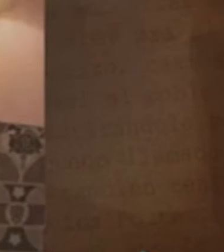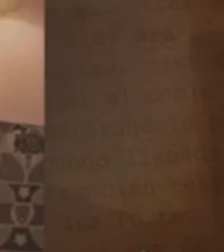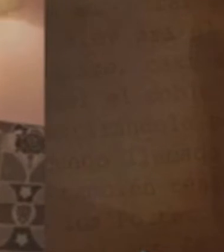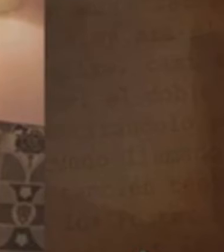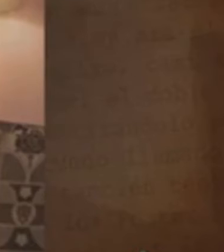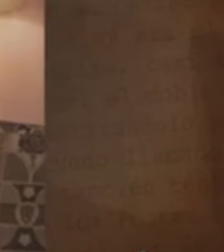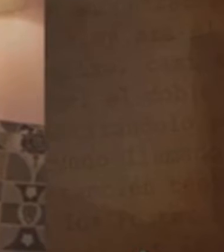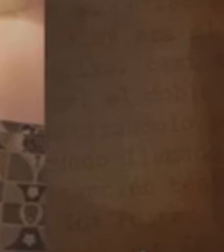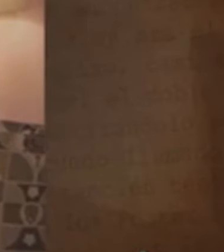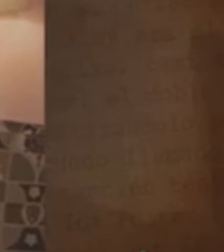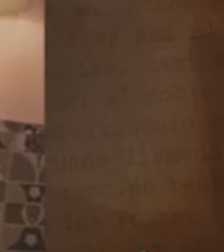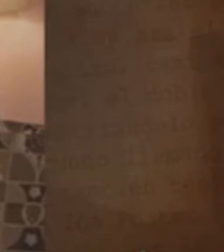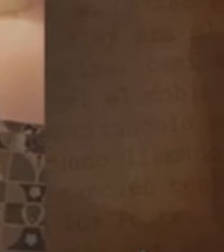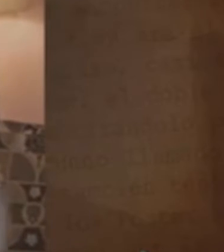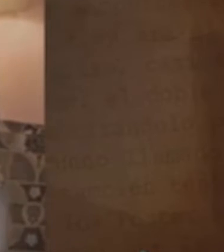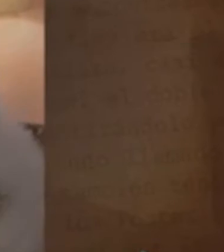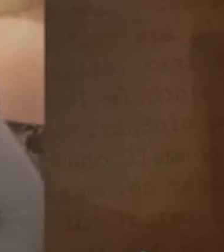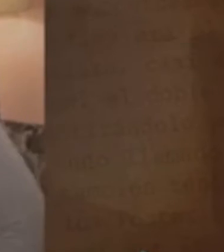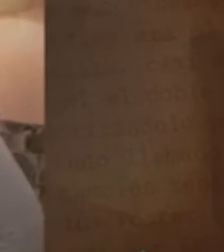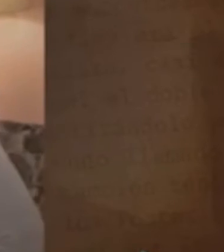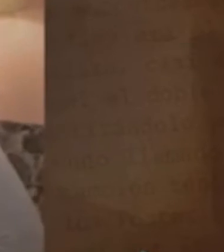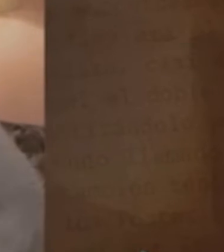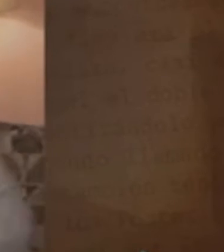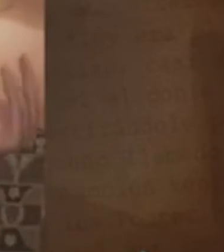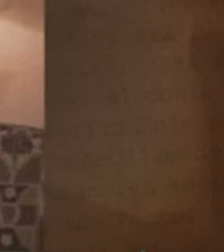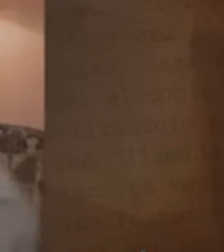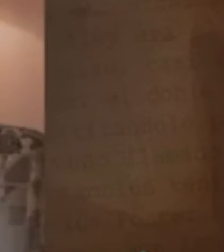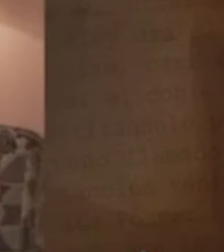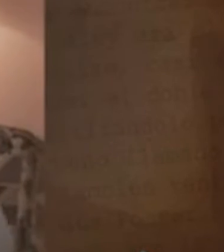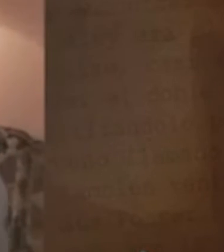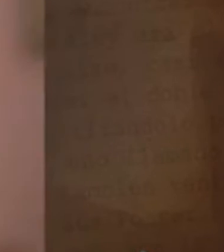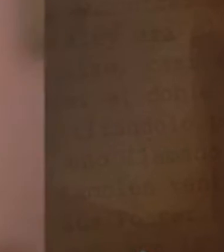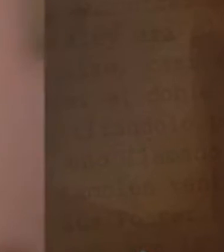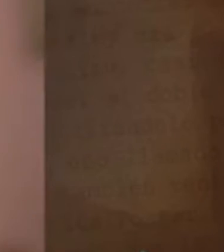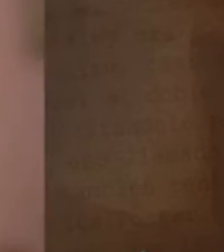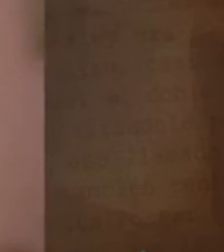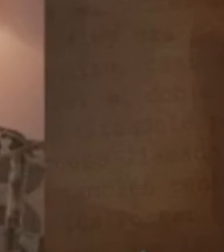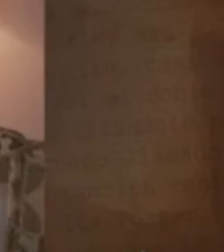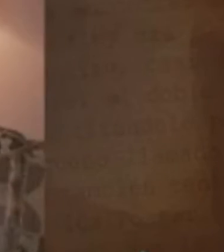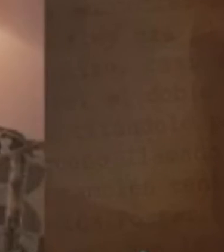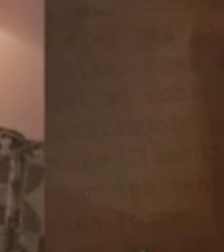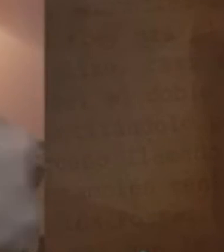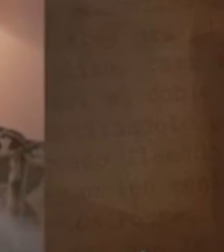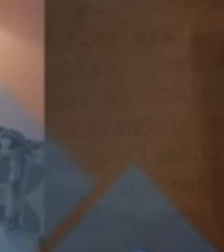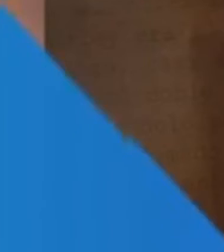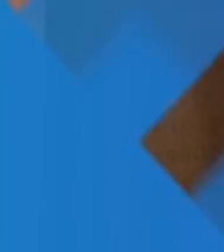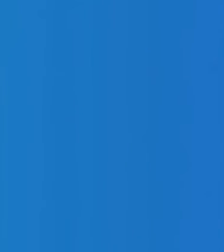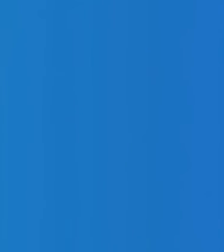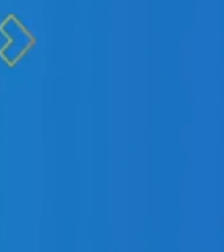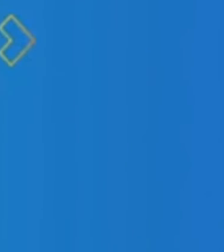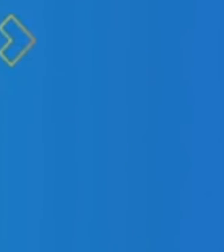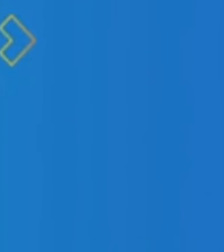mejores programas. Así que si estabas buscando los mejores programas de la televisión peruana, ya sabes dónde encontrarlos. ¡Bye!